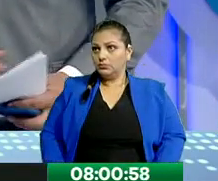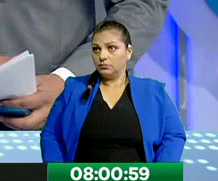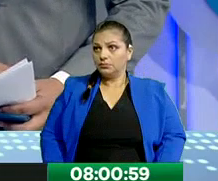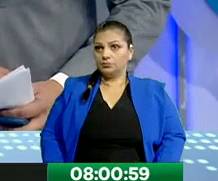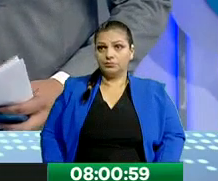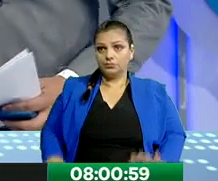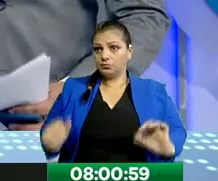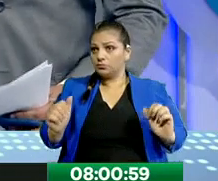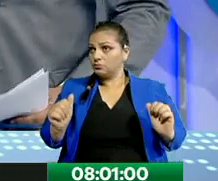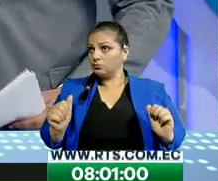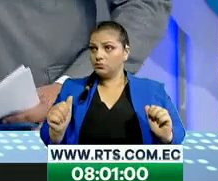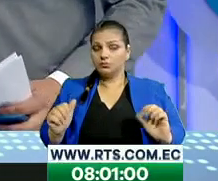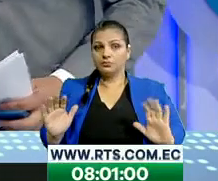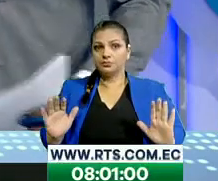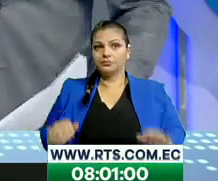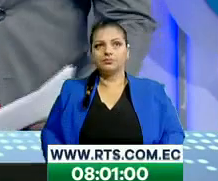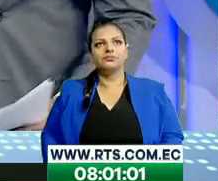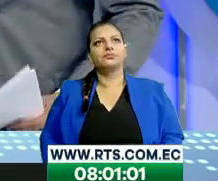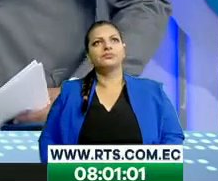no.